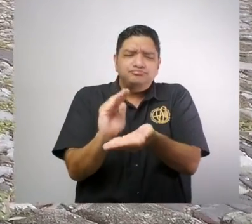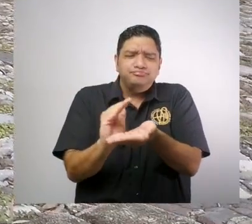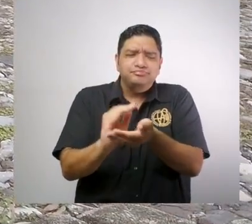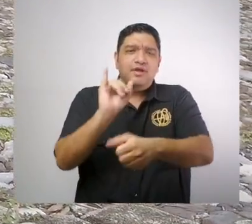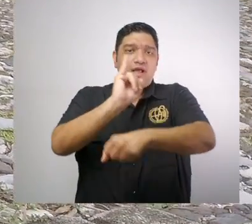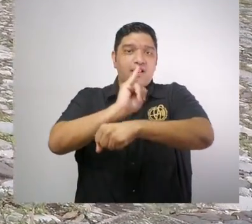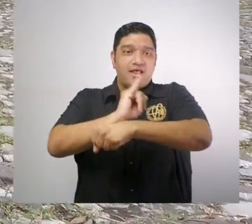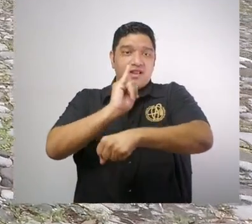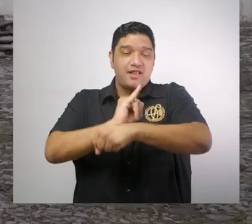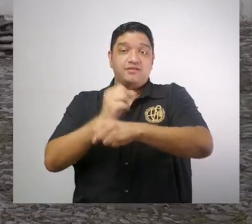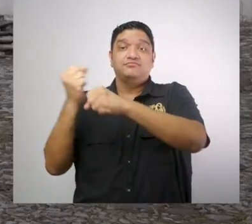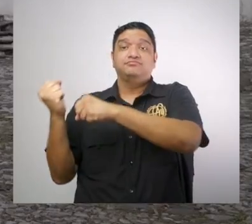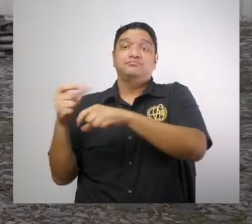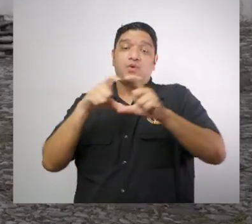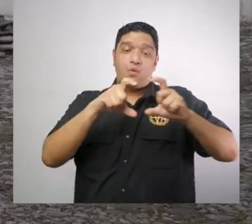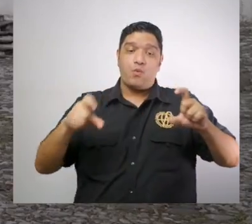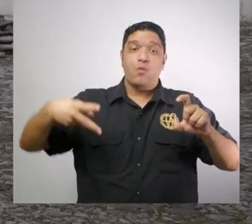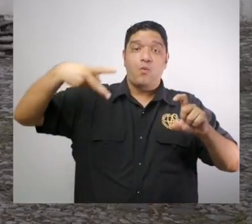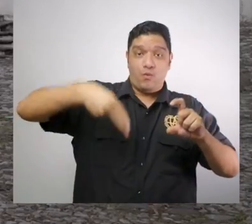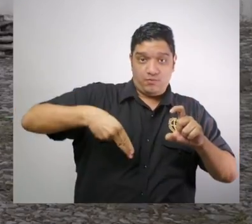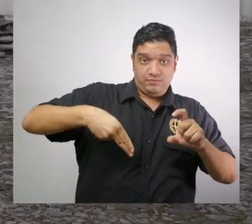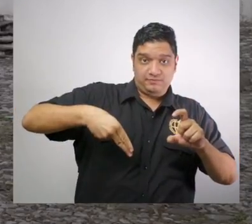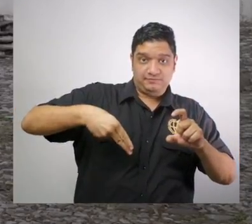se inaugura una en